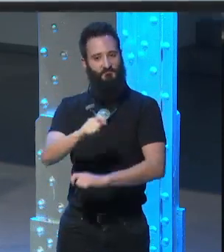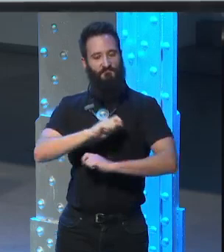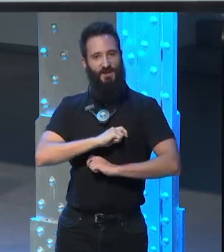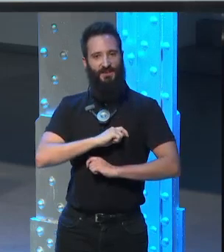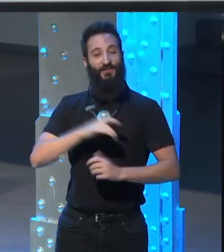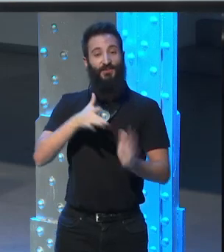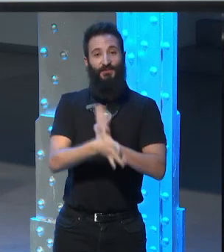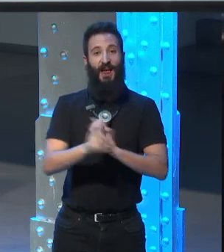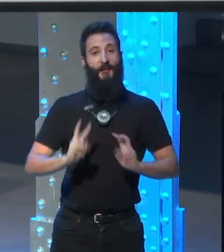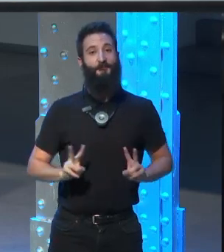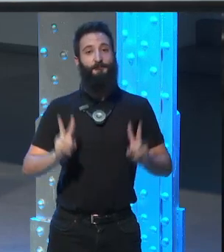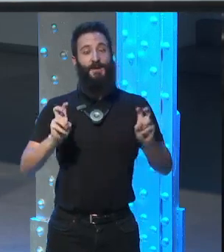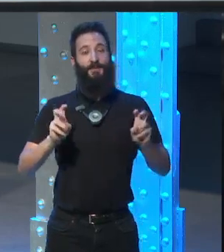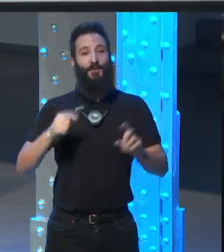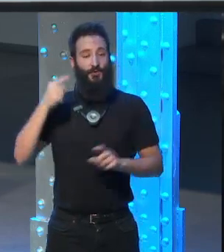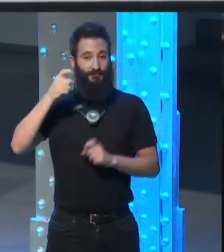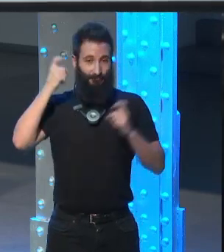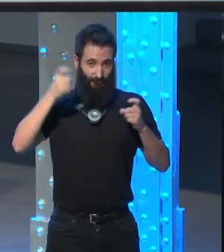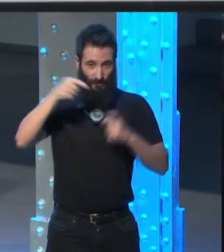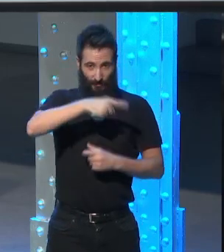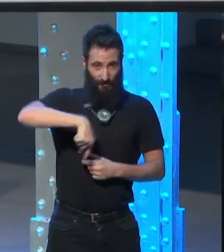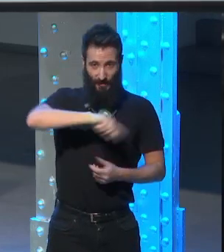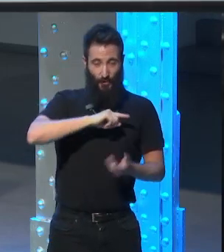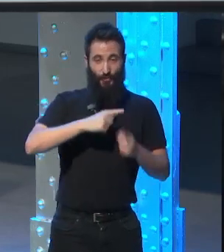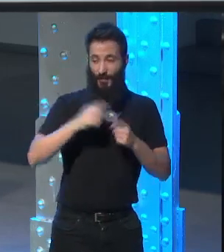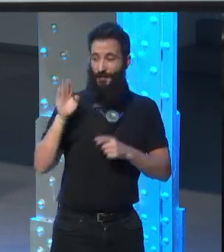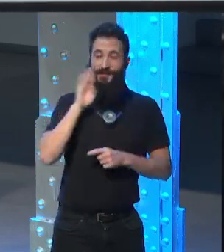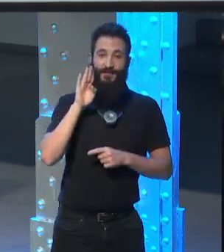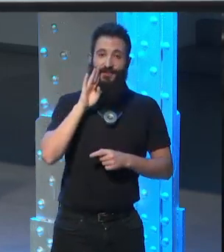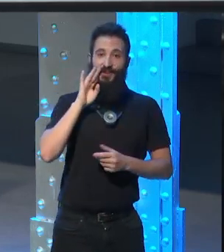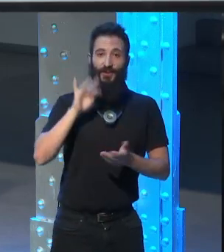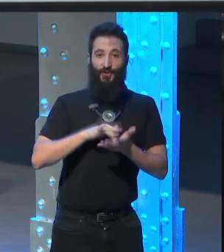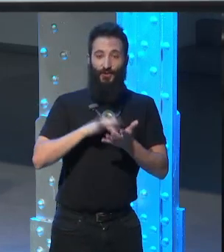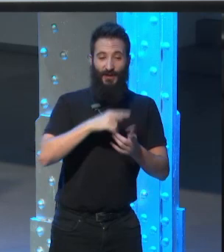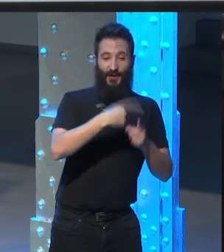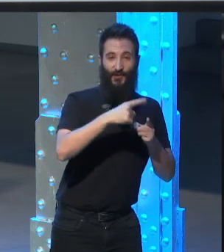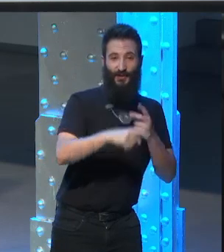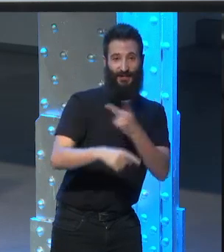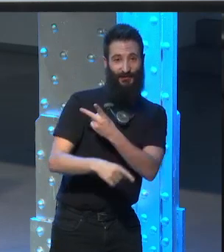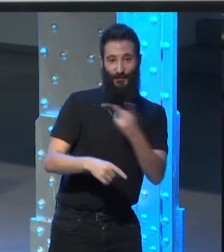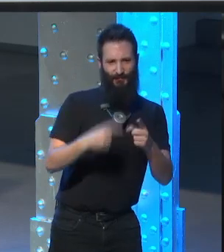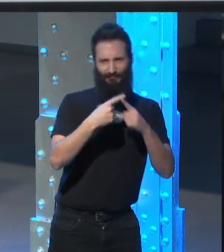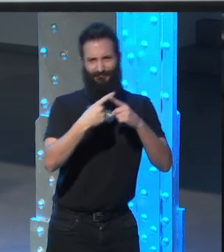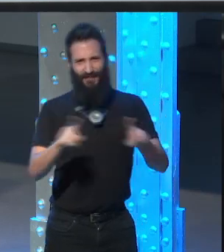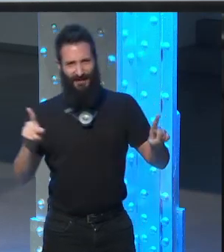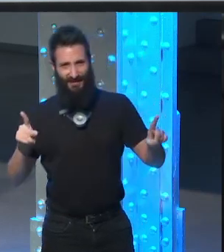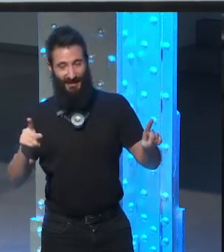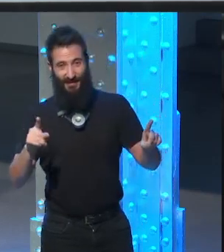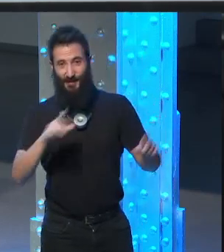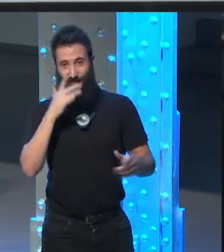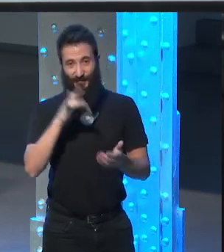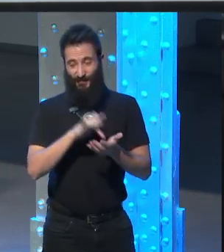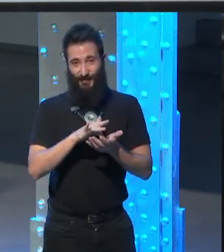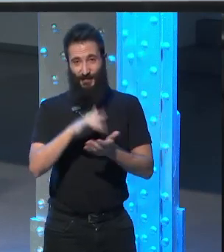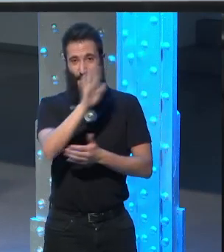en principio queríamos juntar dos, como ya has comentado, dos disciplinas que parecen muy diferentes entre sí, pero